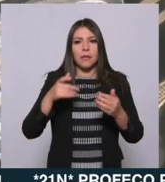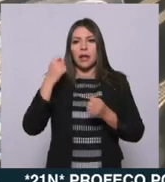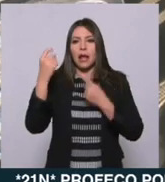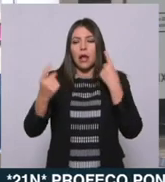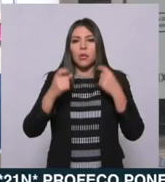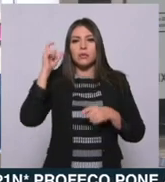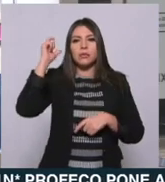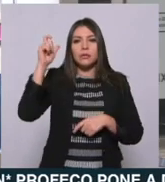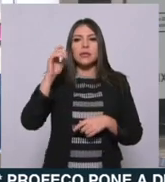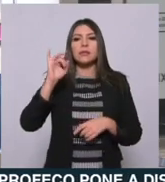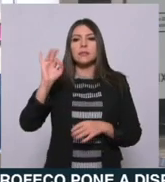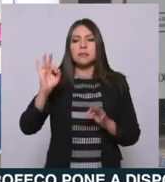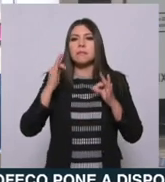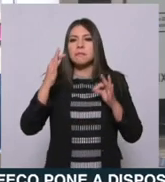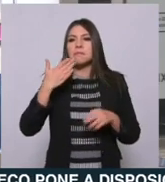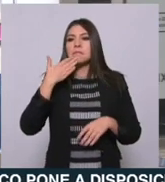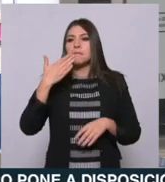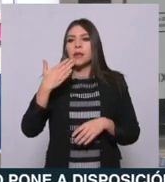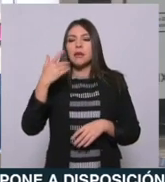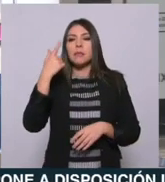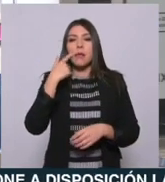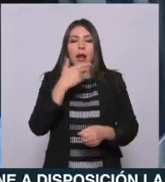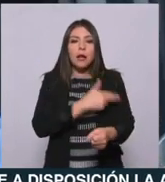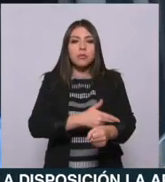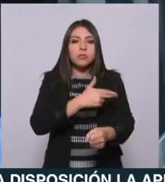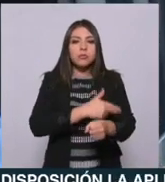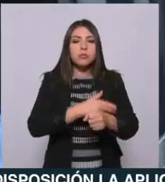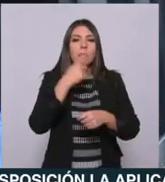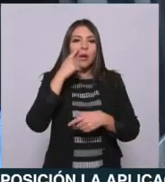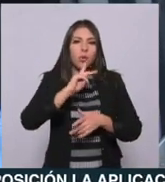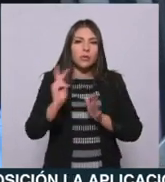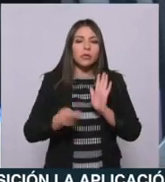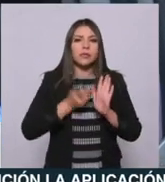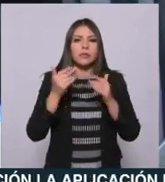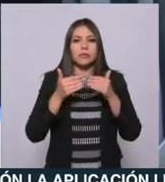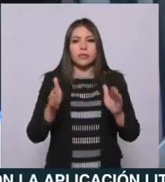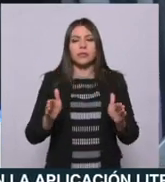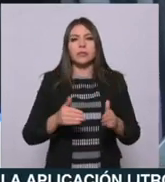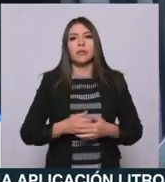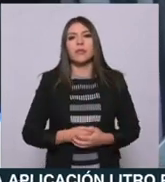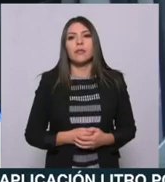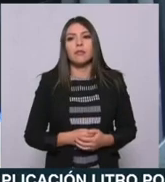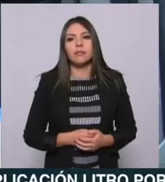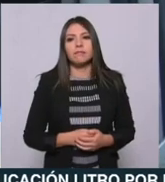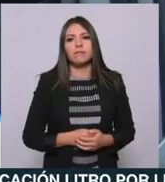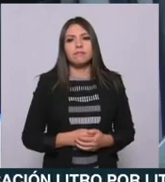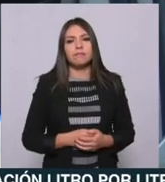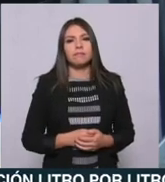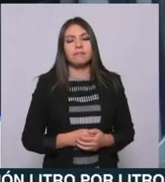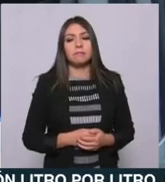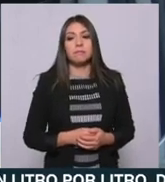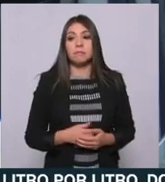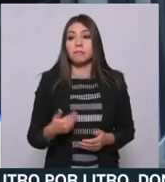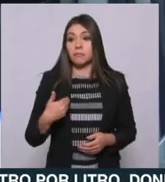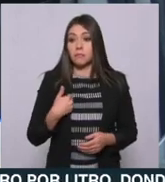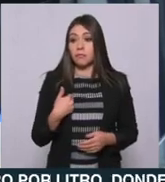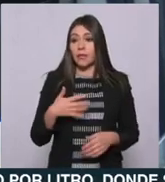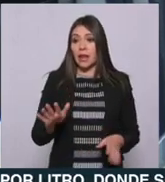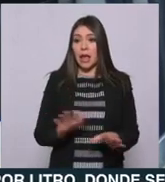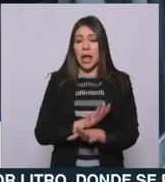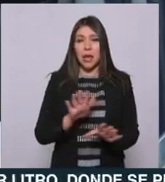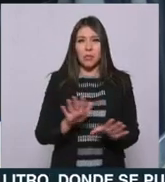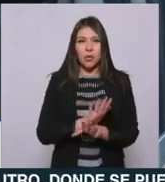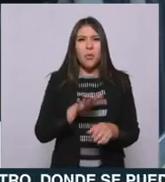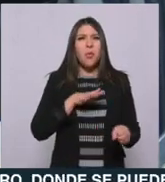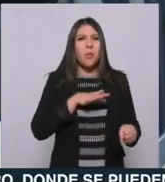su trámite ante la entidad mexicana de acreditación. La verdad es que no sé qué modificaciones le hicieron, pero ayer nos